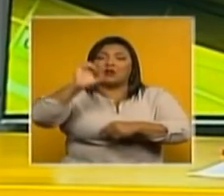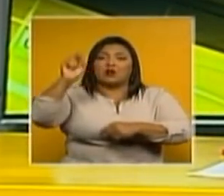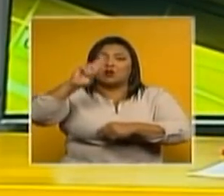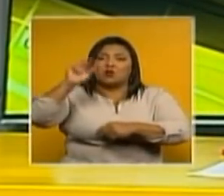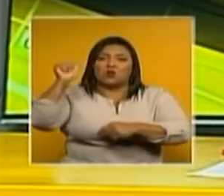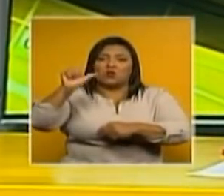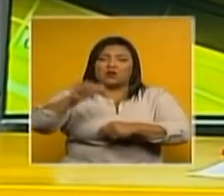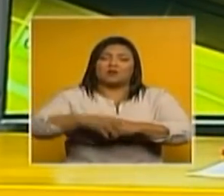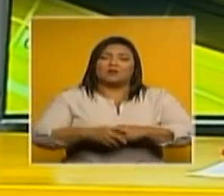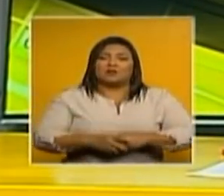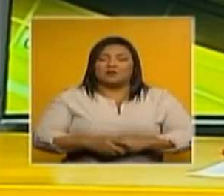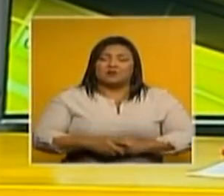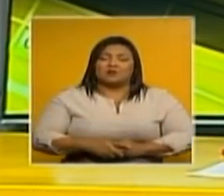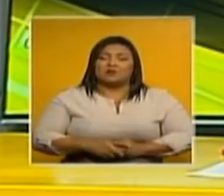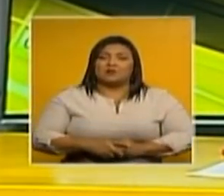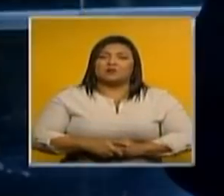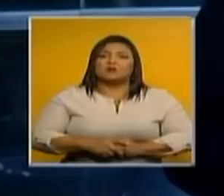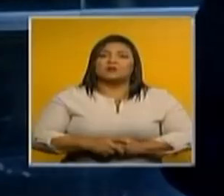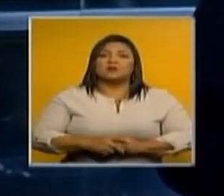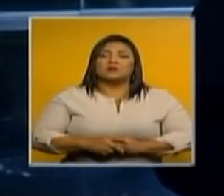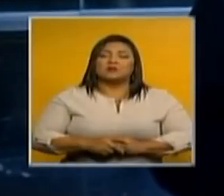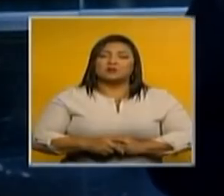informe.